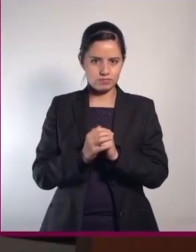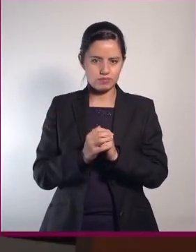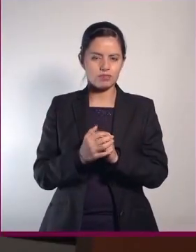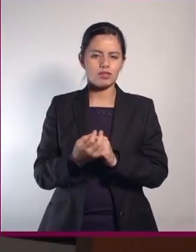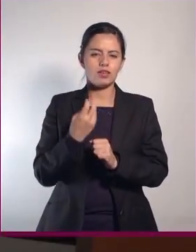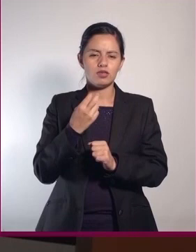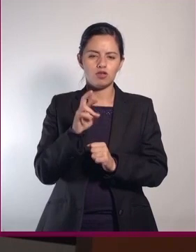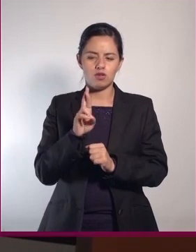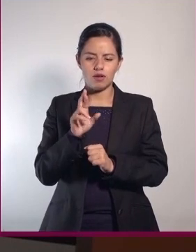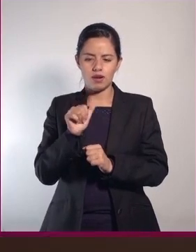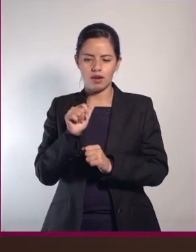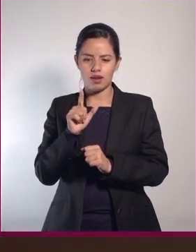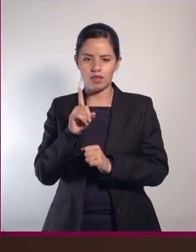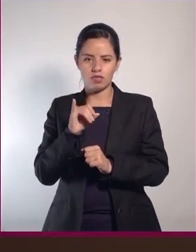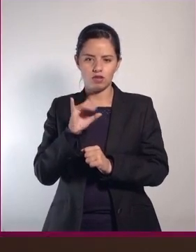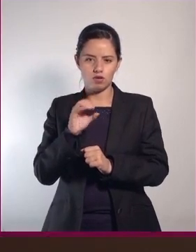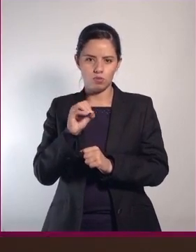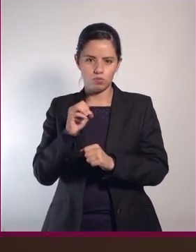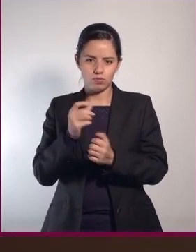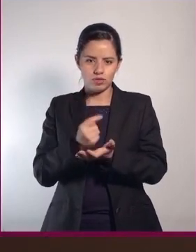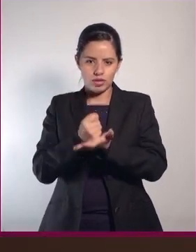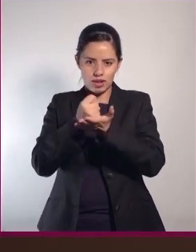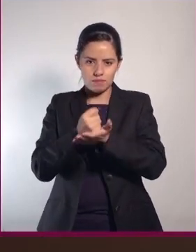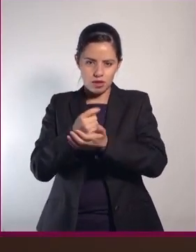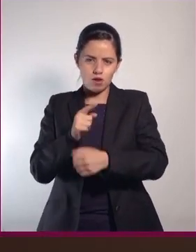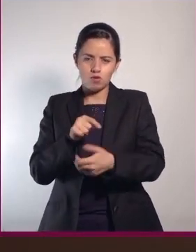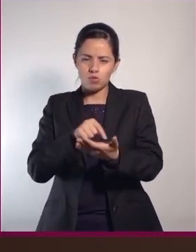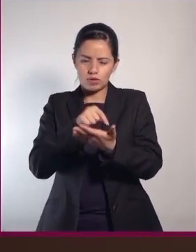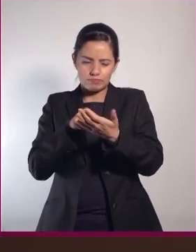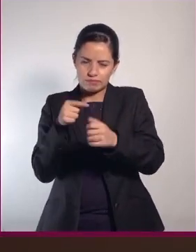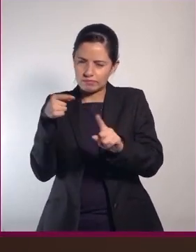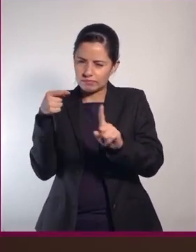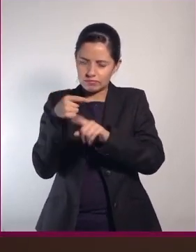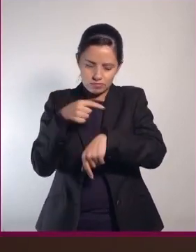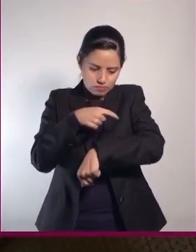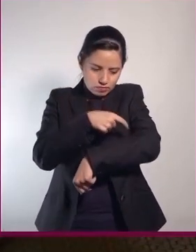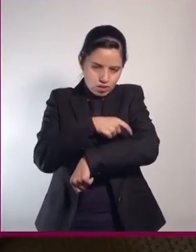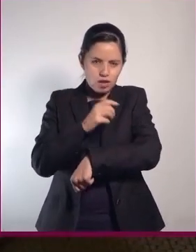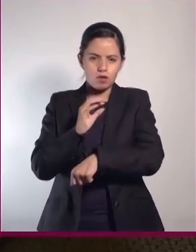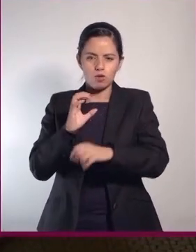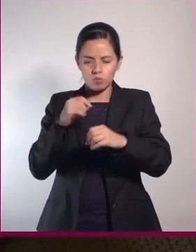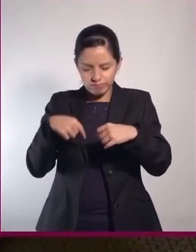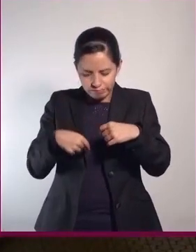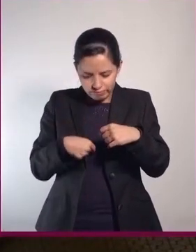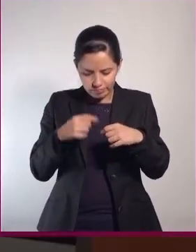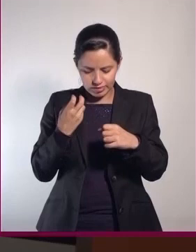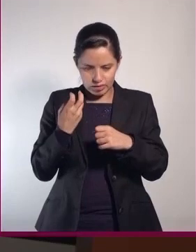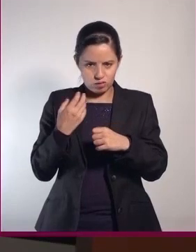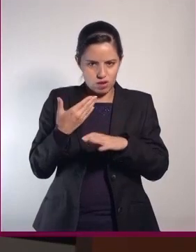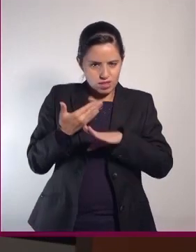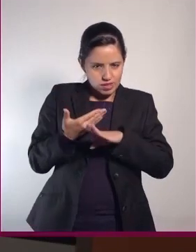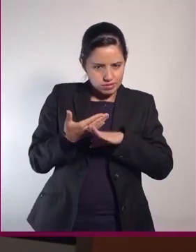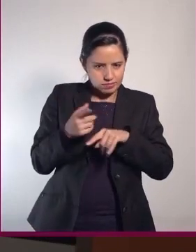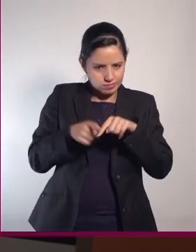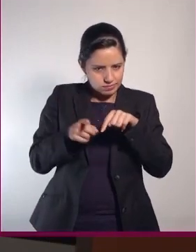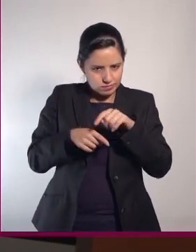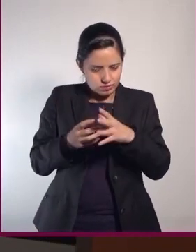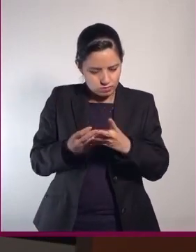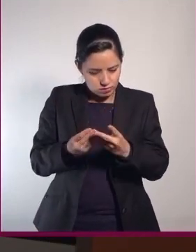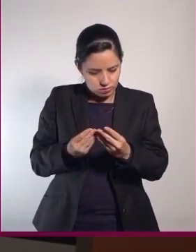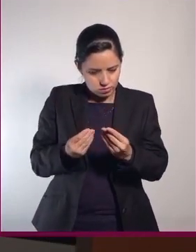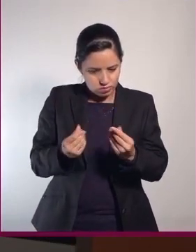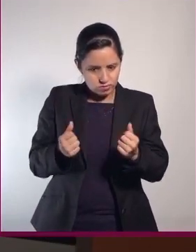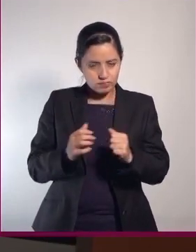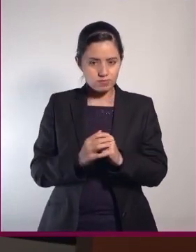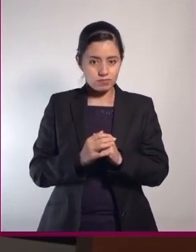en un sitio específico. Doctor, ¿el cáncer está vinculado con la edad? Específicamente sí. Las personas entre